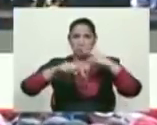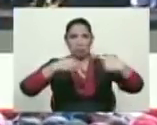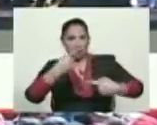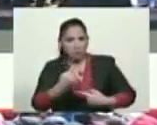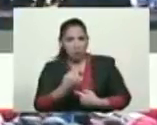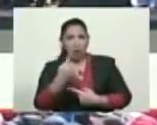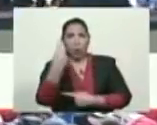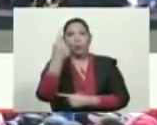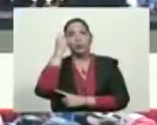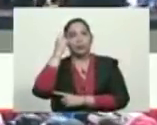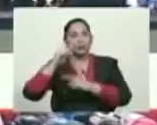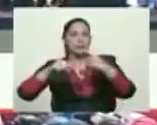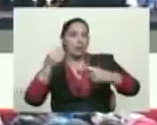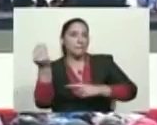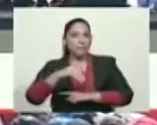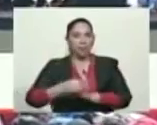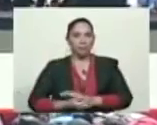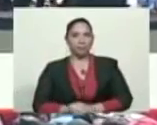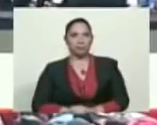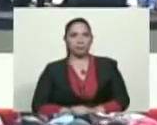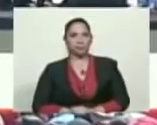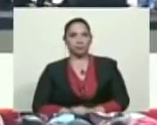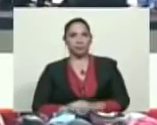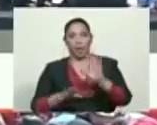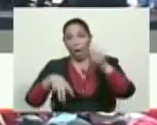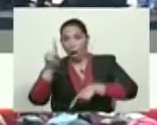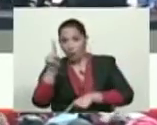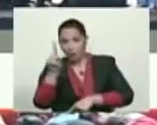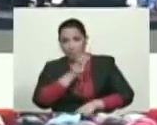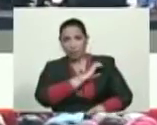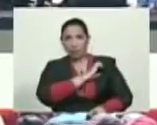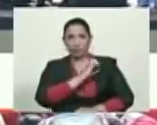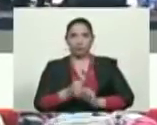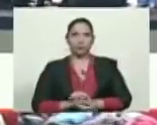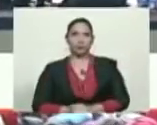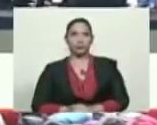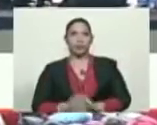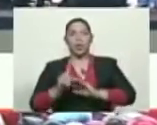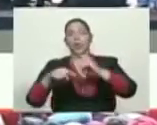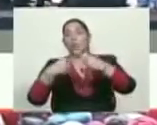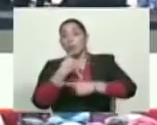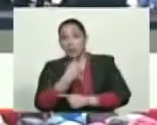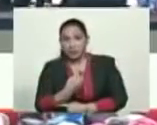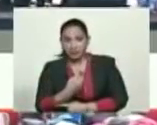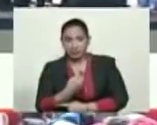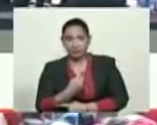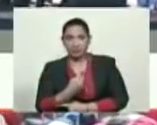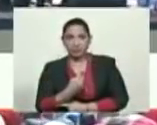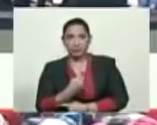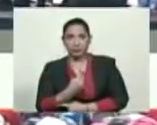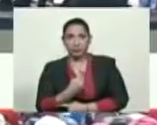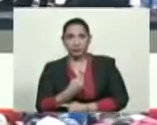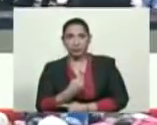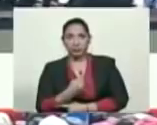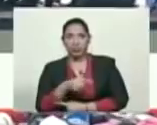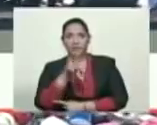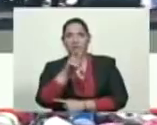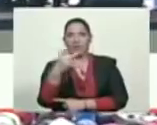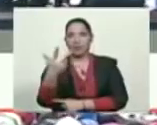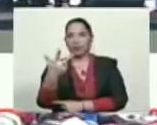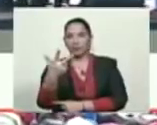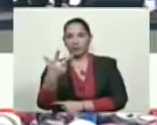un día más, el 11, después dijeron que la cosa era el